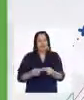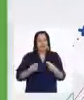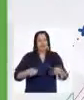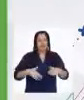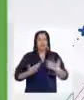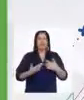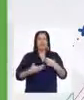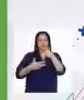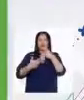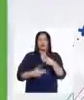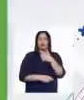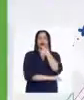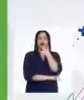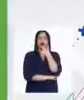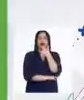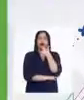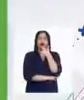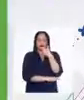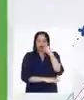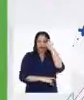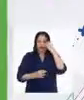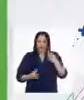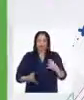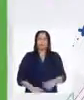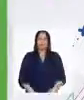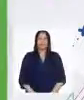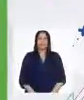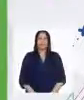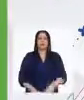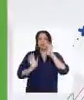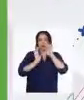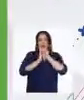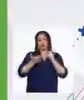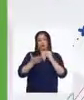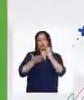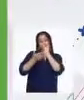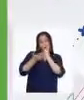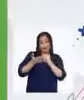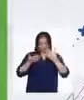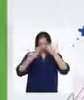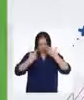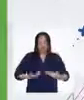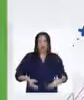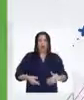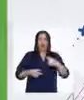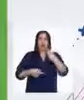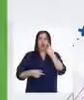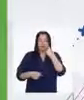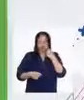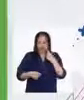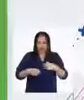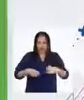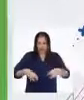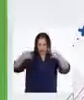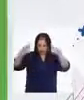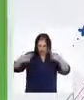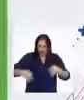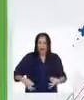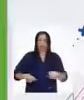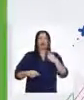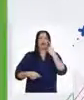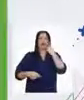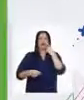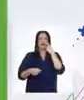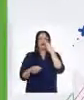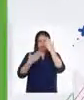poder decir. En el caso de diseño de modas, conocí mucho de tela, conocí los